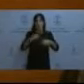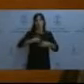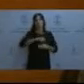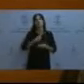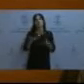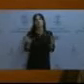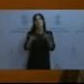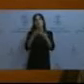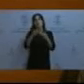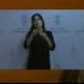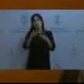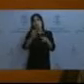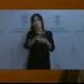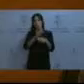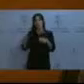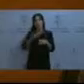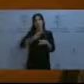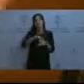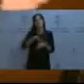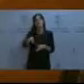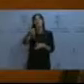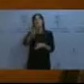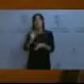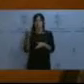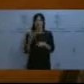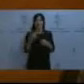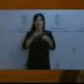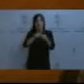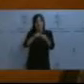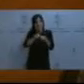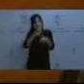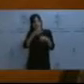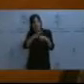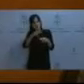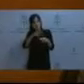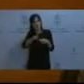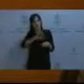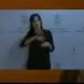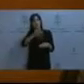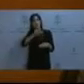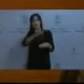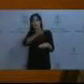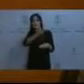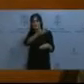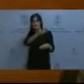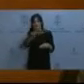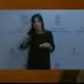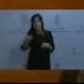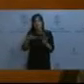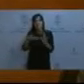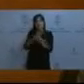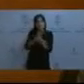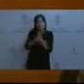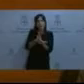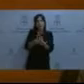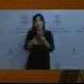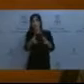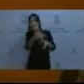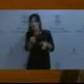la crítica, señor Lastra, la crítica en política no es que sea muy